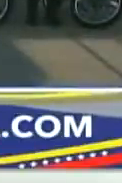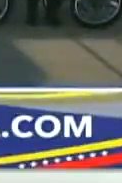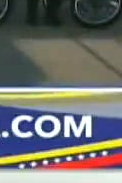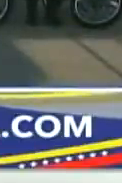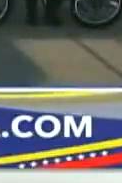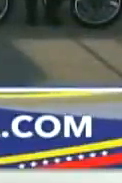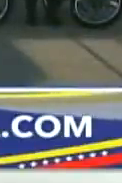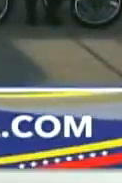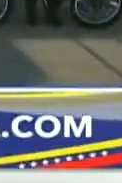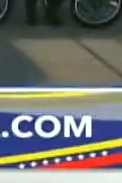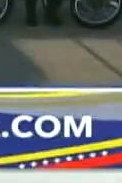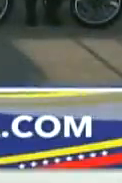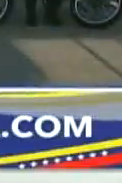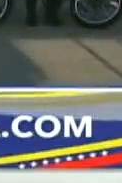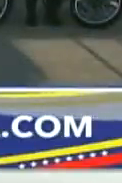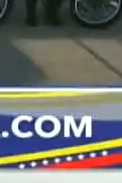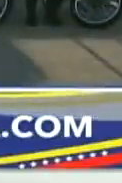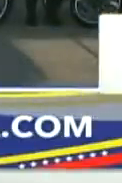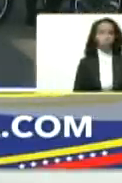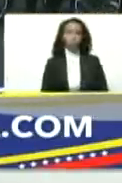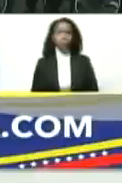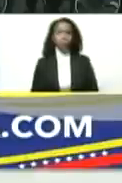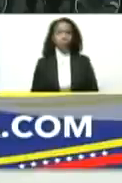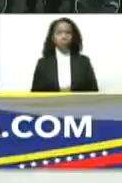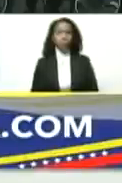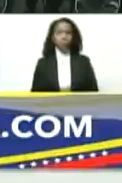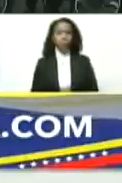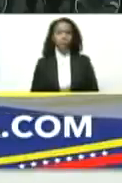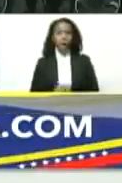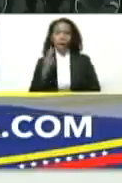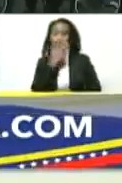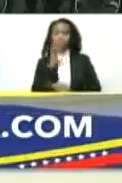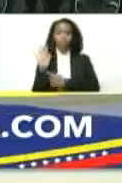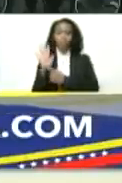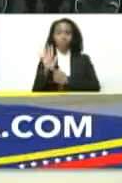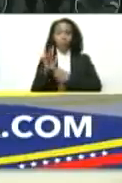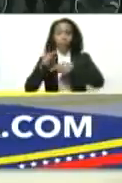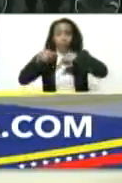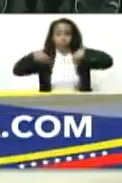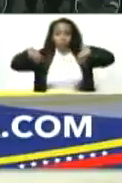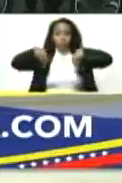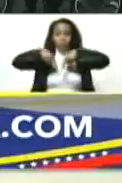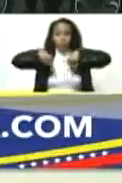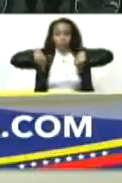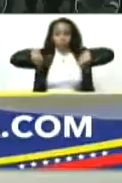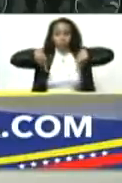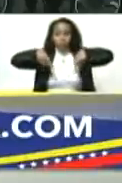incorporándose a la vitrina venezuela.com.